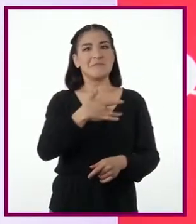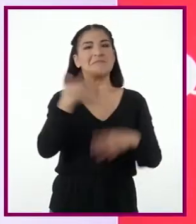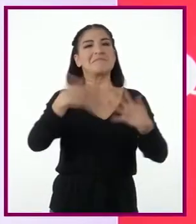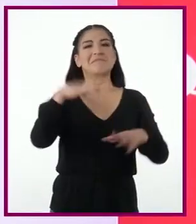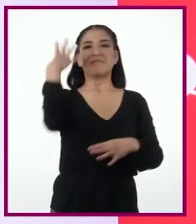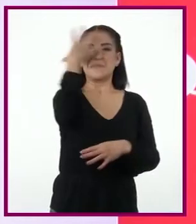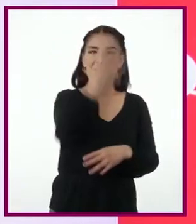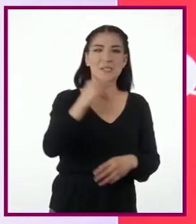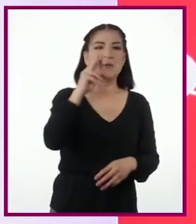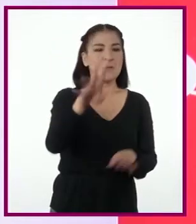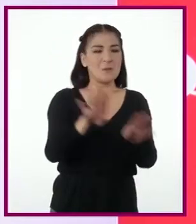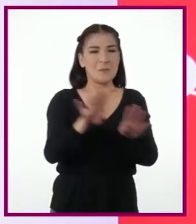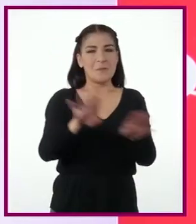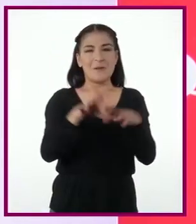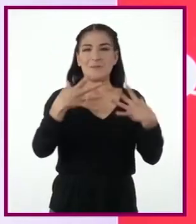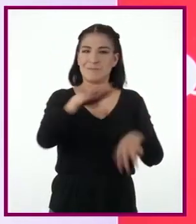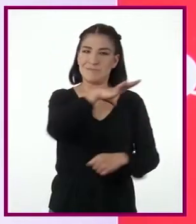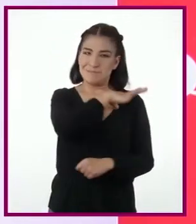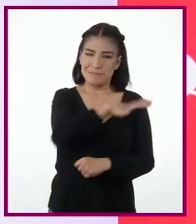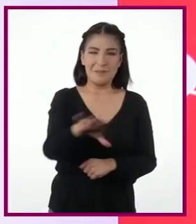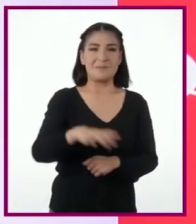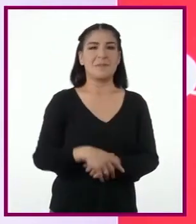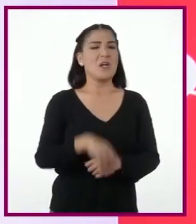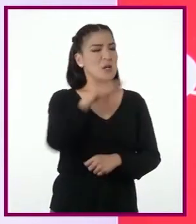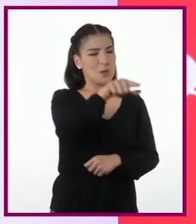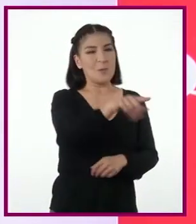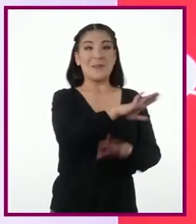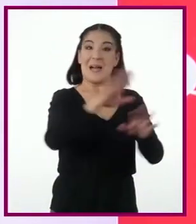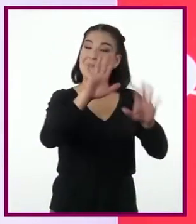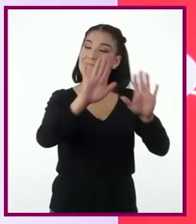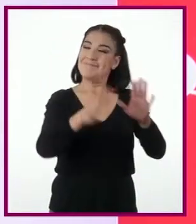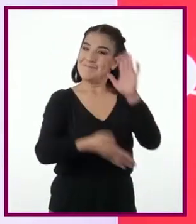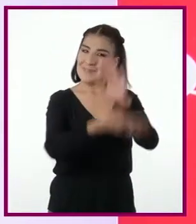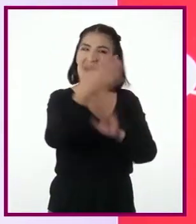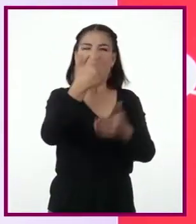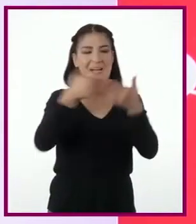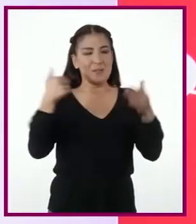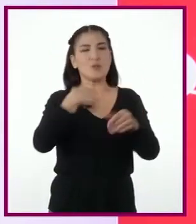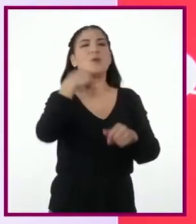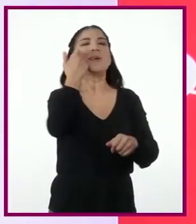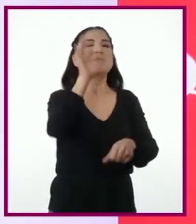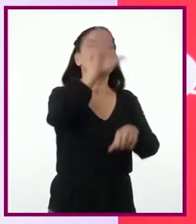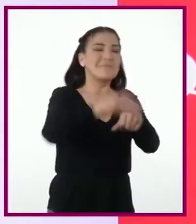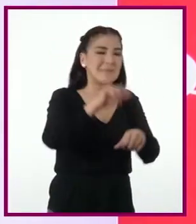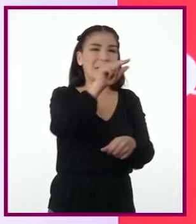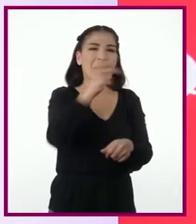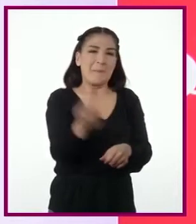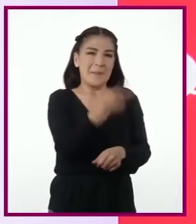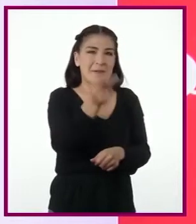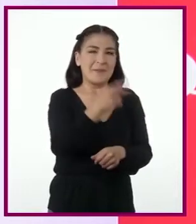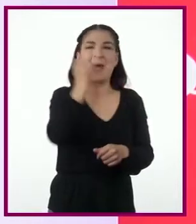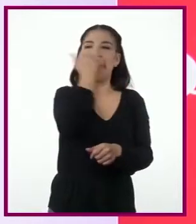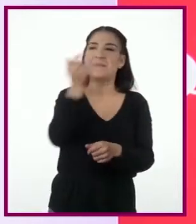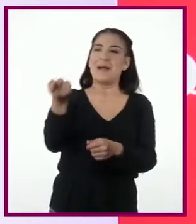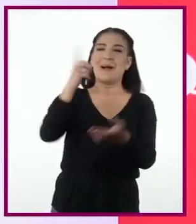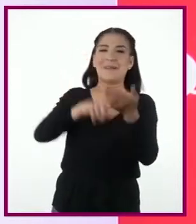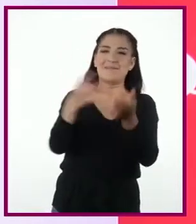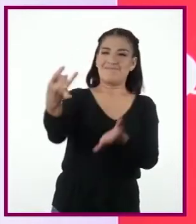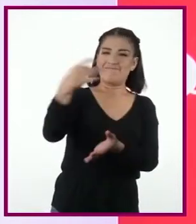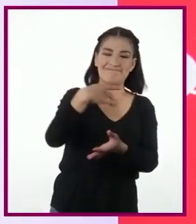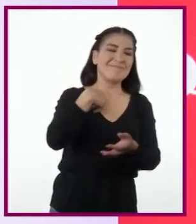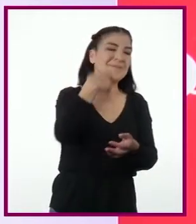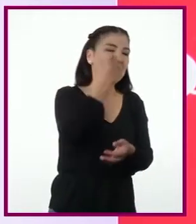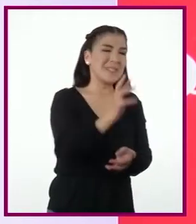es extraordinario. Antes de que se retire a su dimensión, permítanle hacerle dos preguntas que nuestros alumnos enviaron. La primera